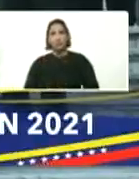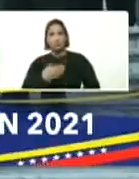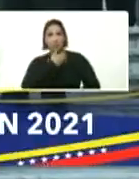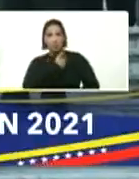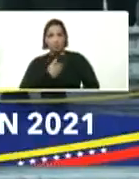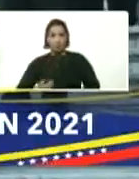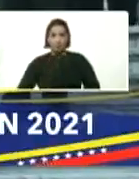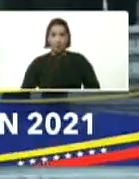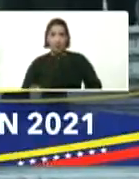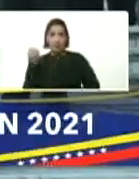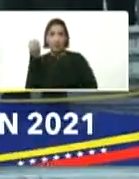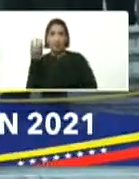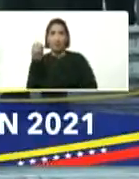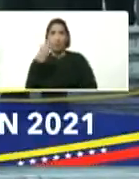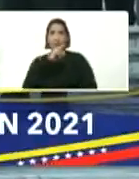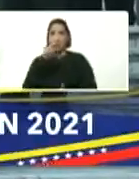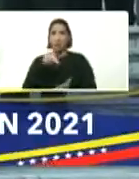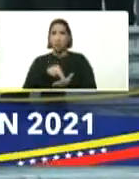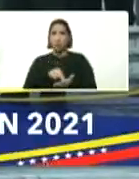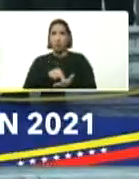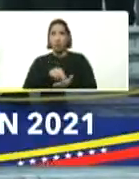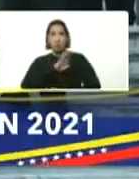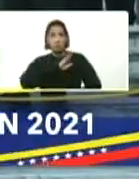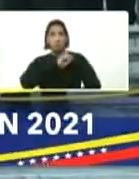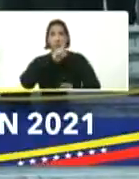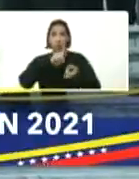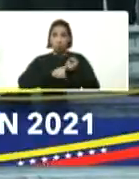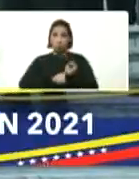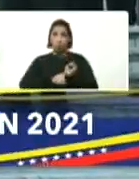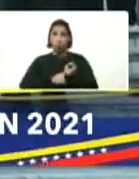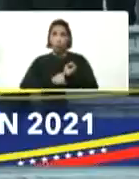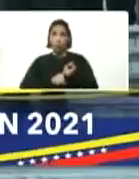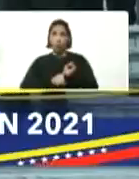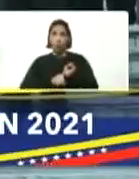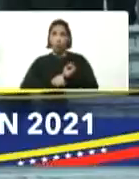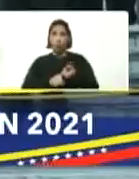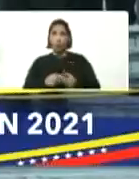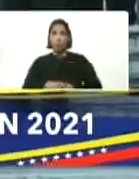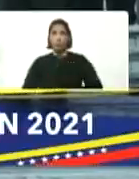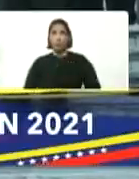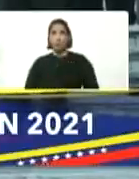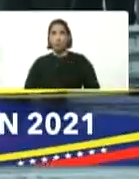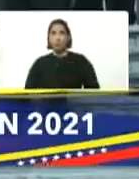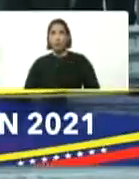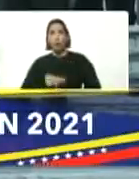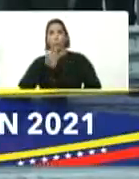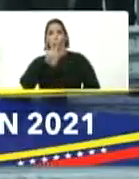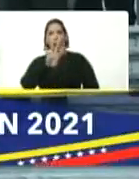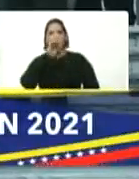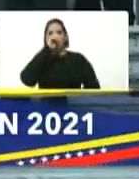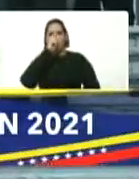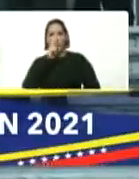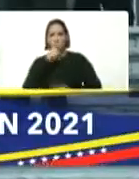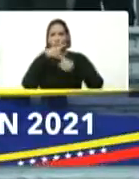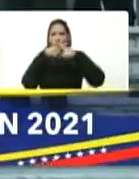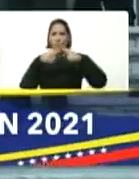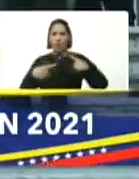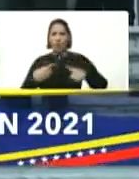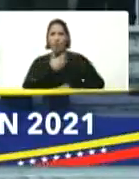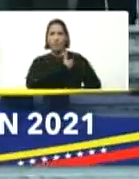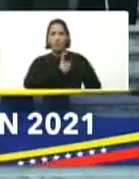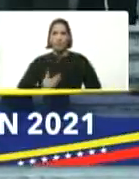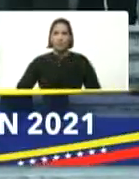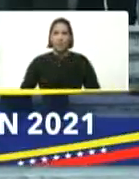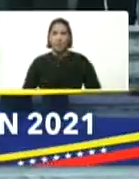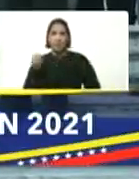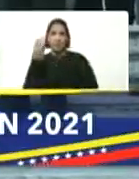presidenta de la Asamblea Nacional, y Cilita se metió la bicoca de 4 años y medio de presidenta de la Asamblea,